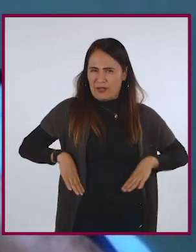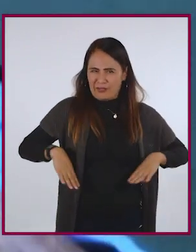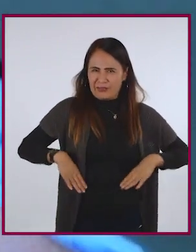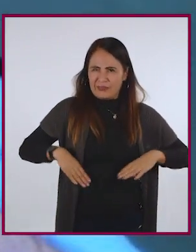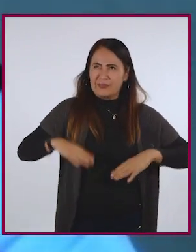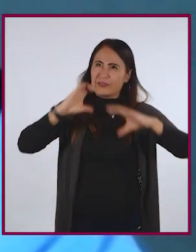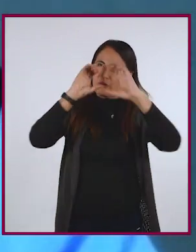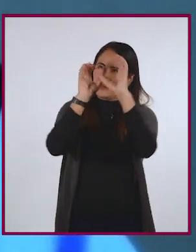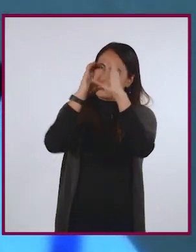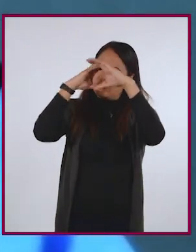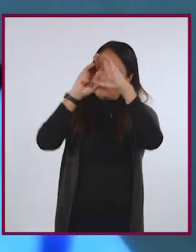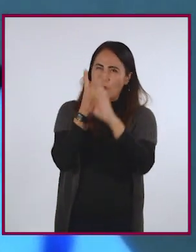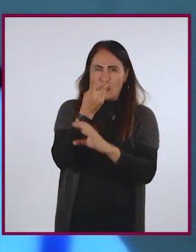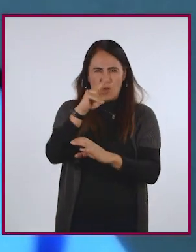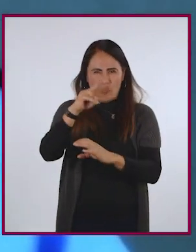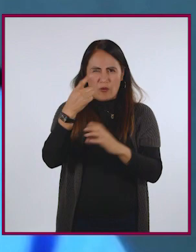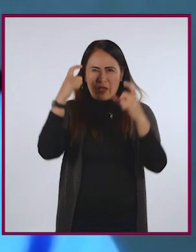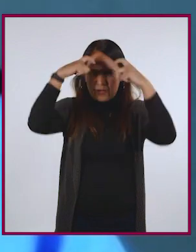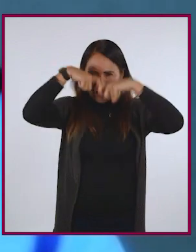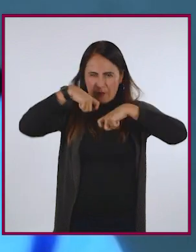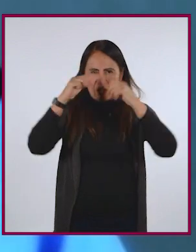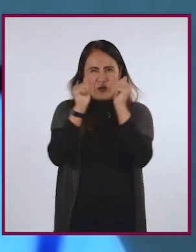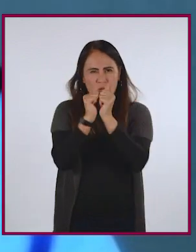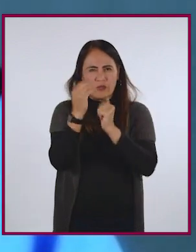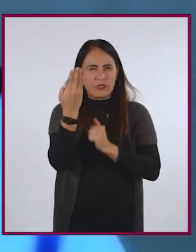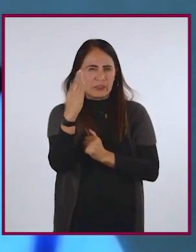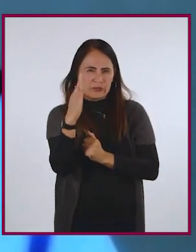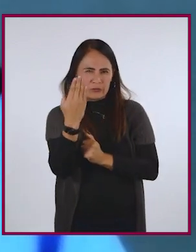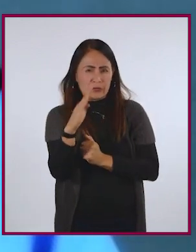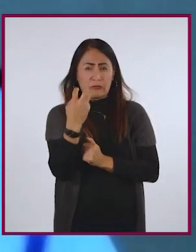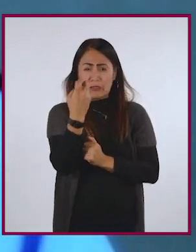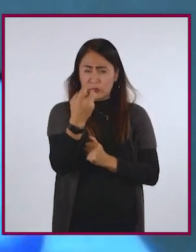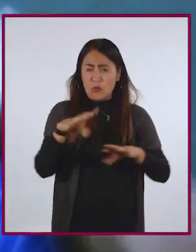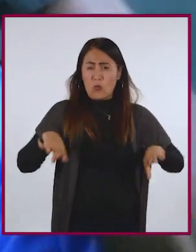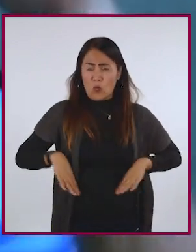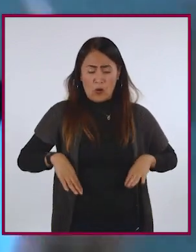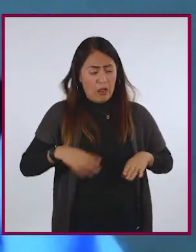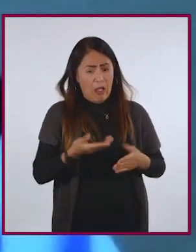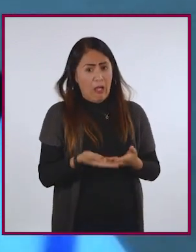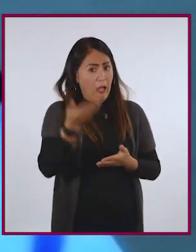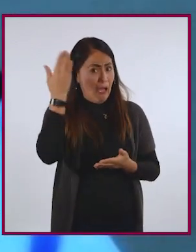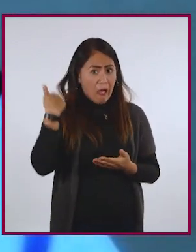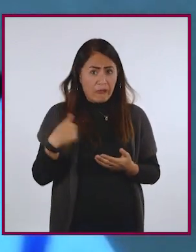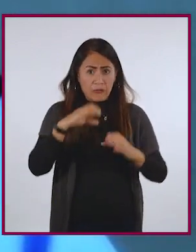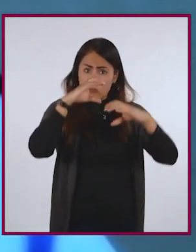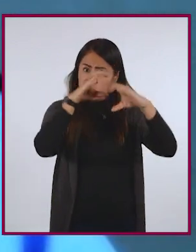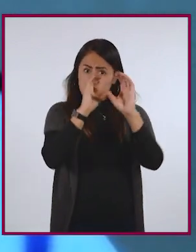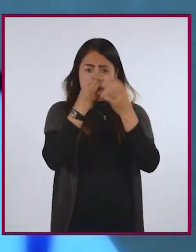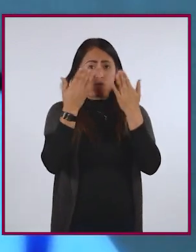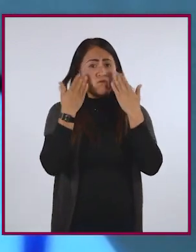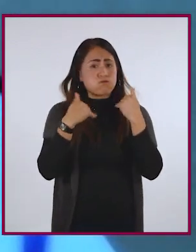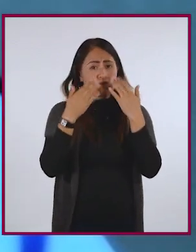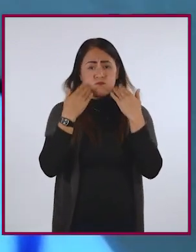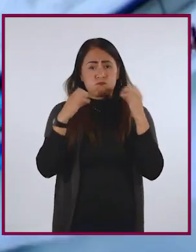telescopio le permiten una cualidad muy interesante que no tienen los telescopios